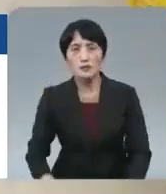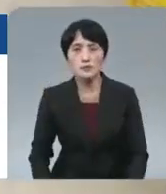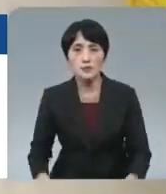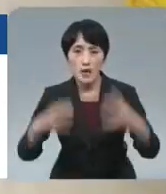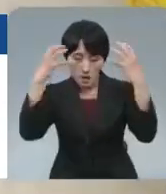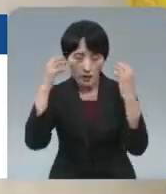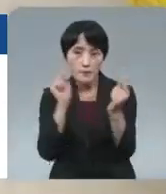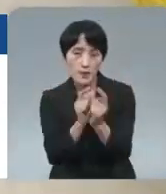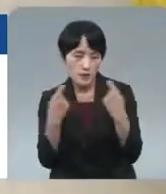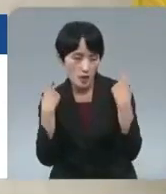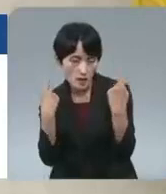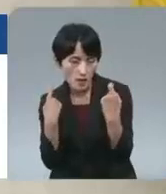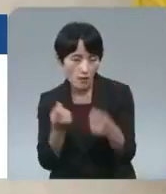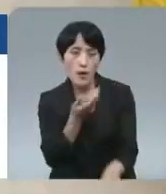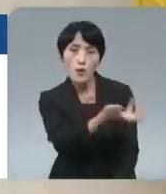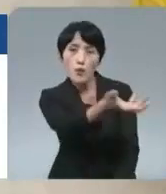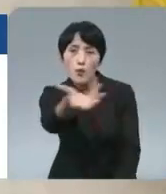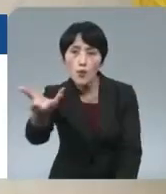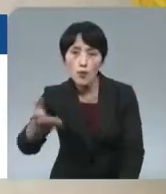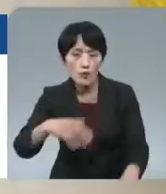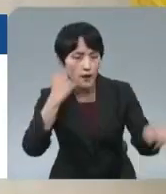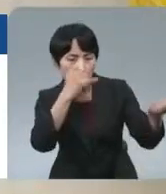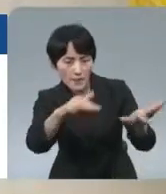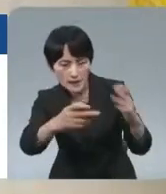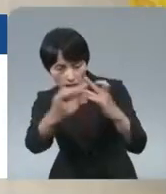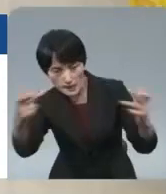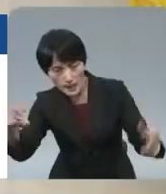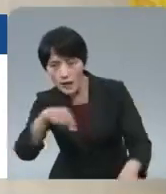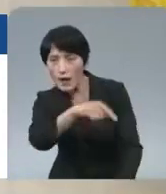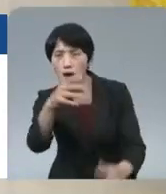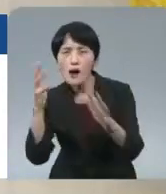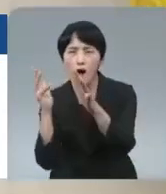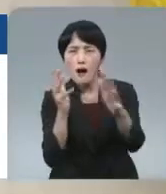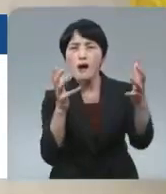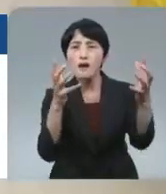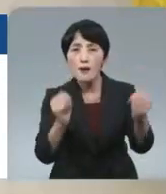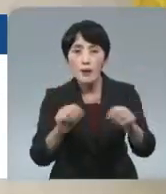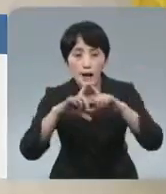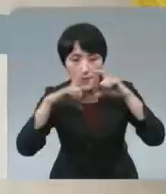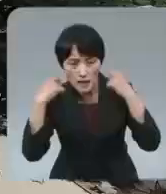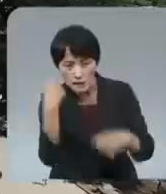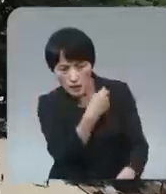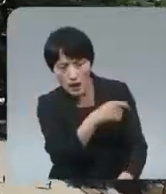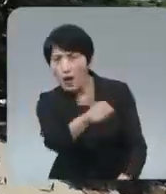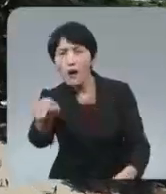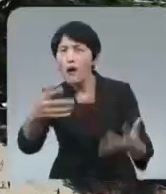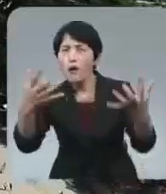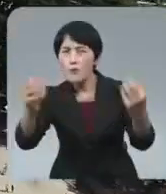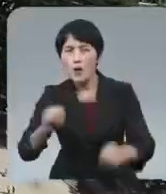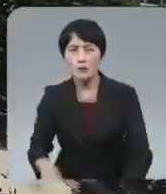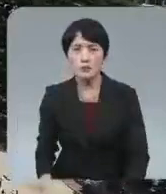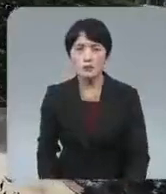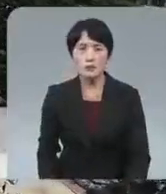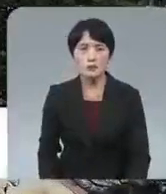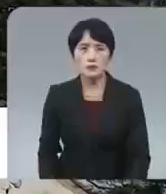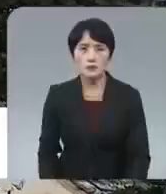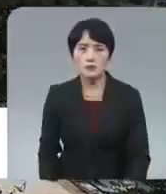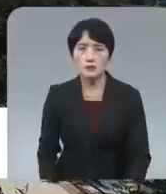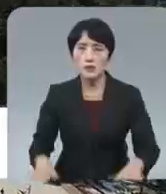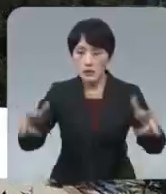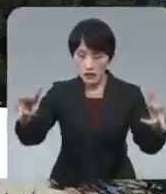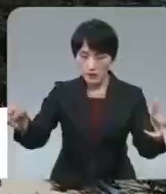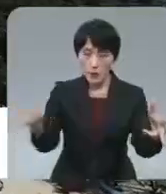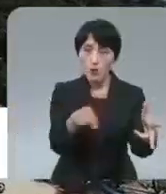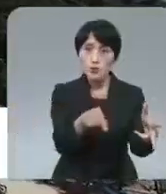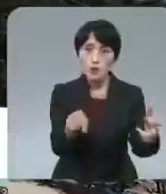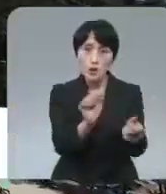evitar desplazamientos en la medida de lo posible mientras continúa la cuarta ola de contagios un 84% de